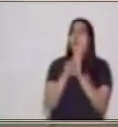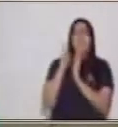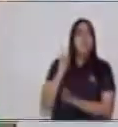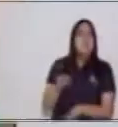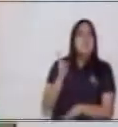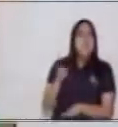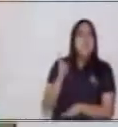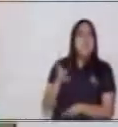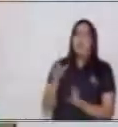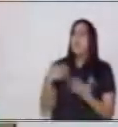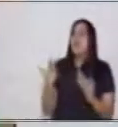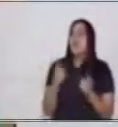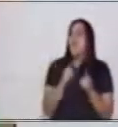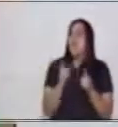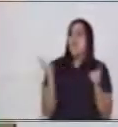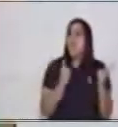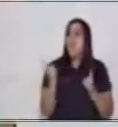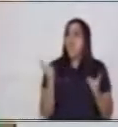siempre, ¿qué letra es?